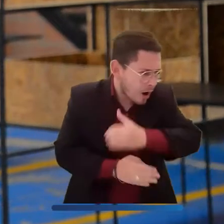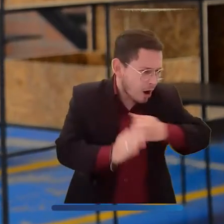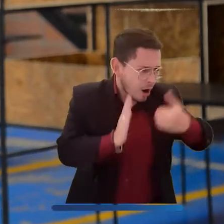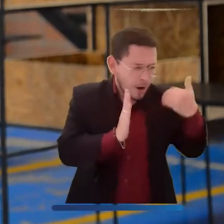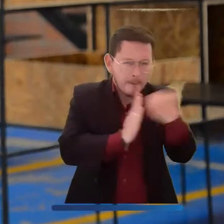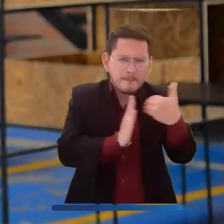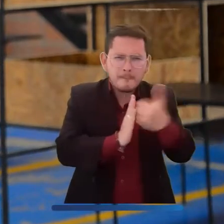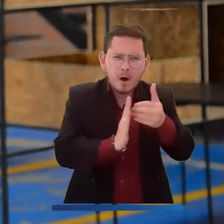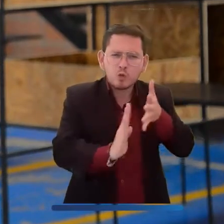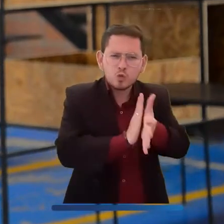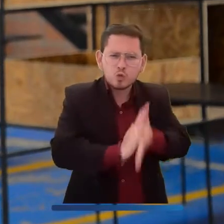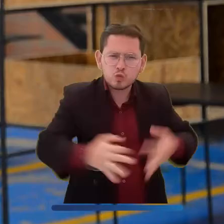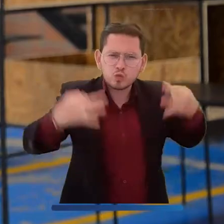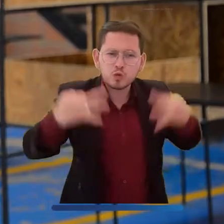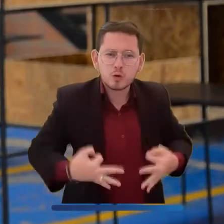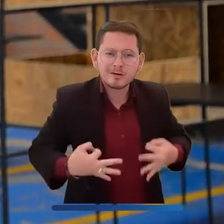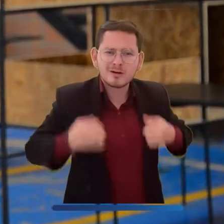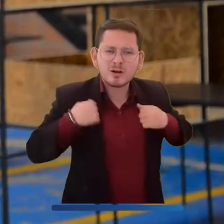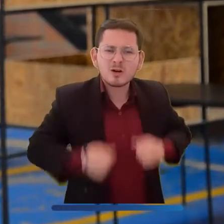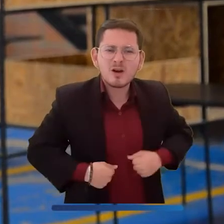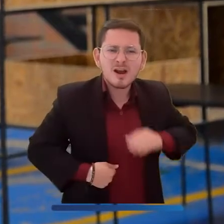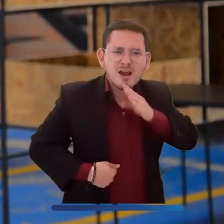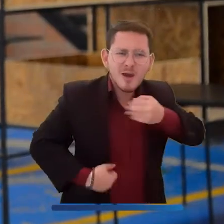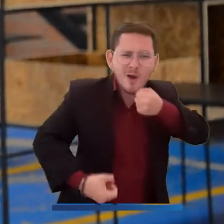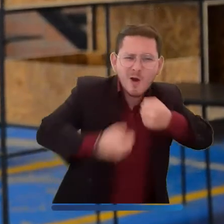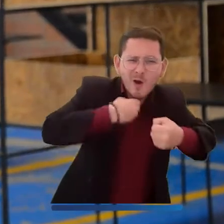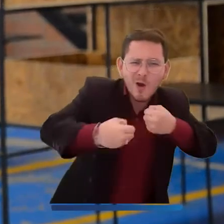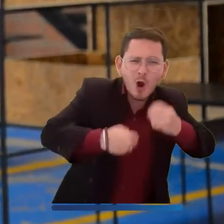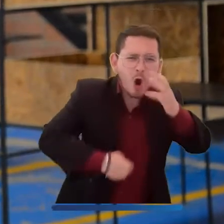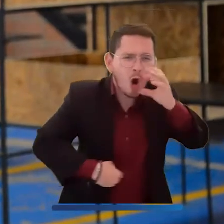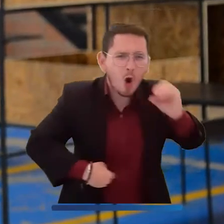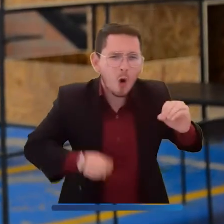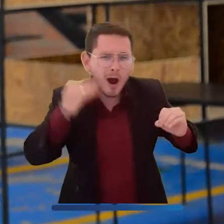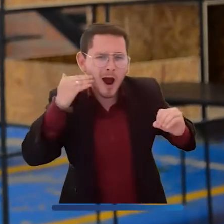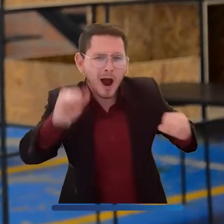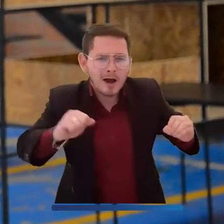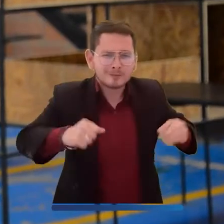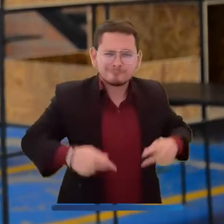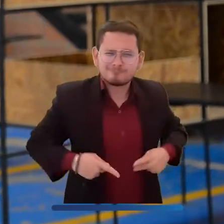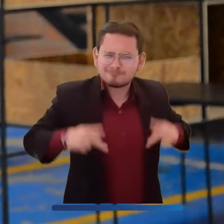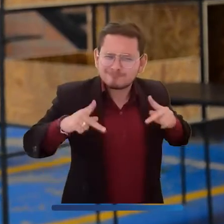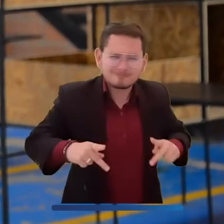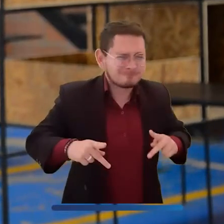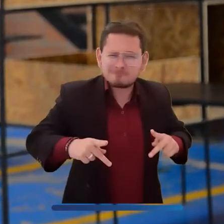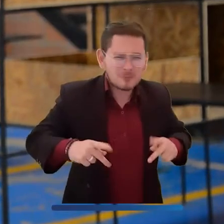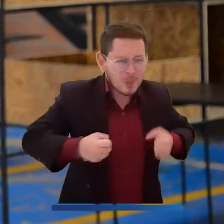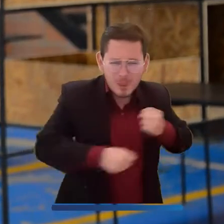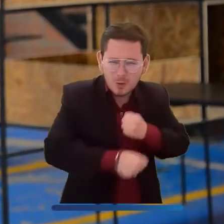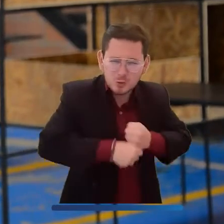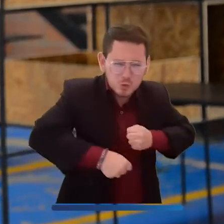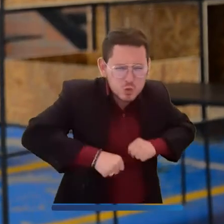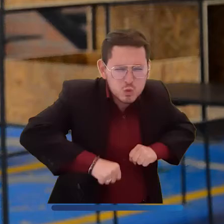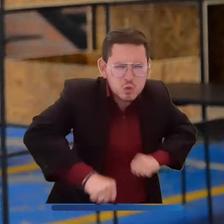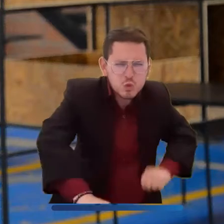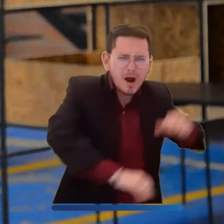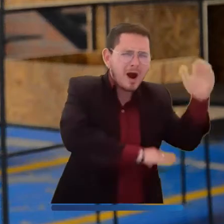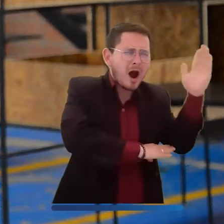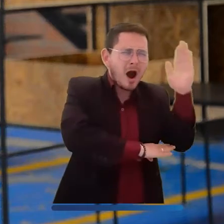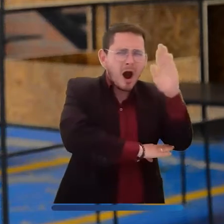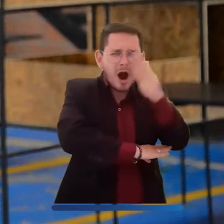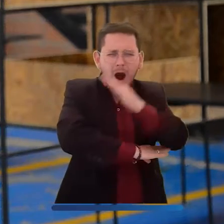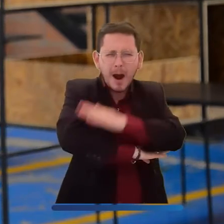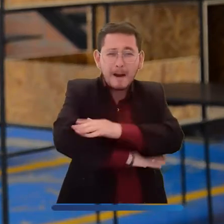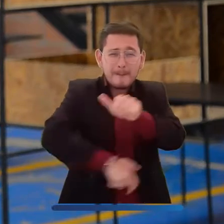veraz. Esa es la labor de periodistas, hombres y mujeres que trabajan sin descanso desde muy temprano hasta muy tarde cumpliéndole